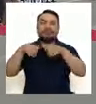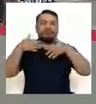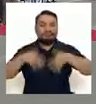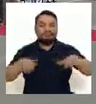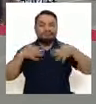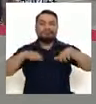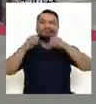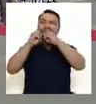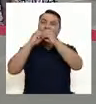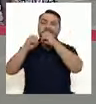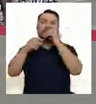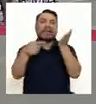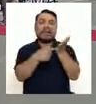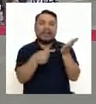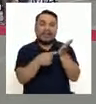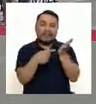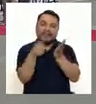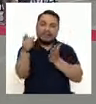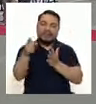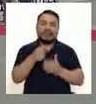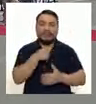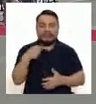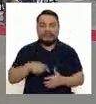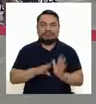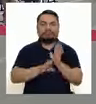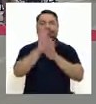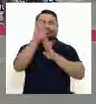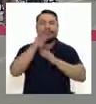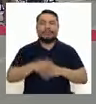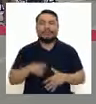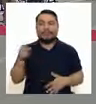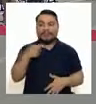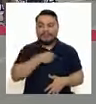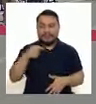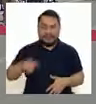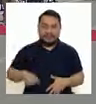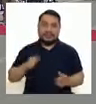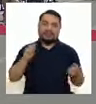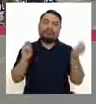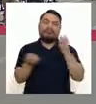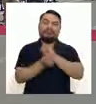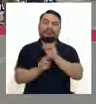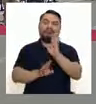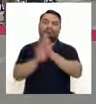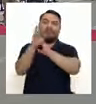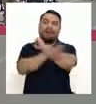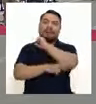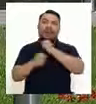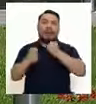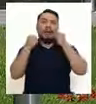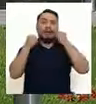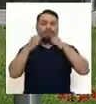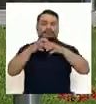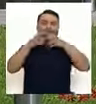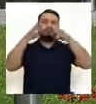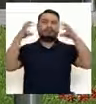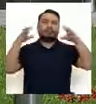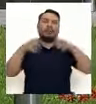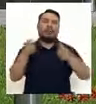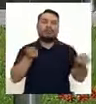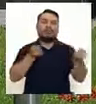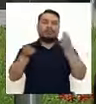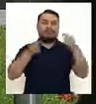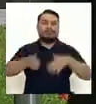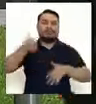fabricaciones como tecnológicas, en lo que China se ha convertido en una potencia